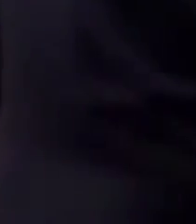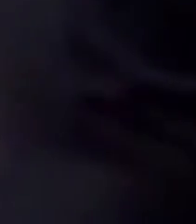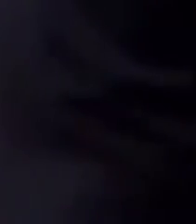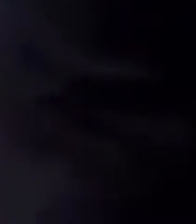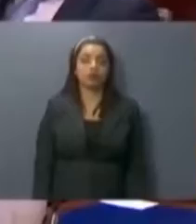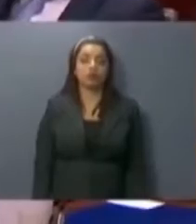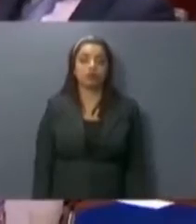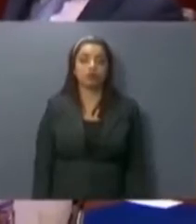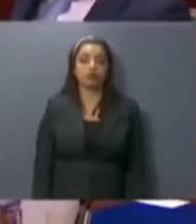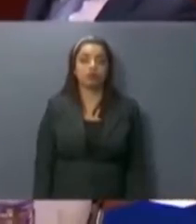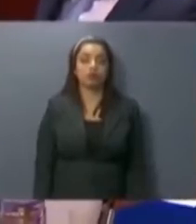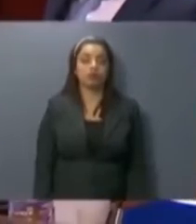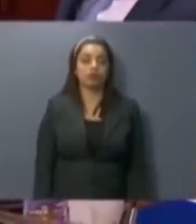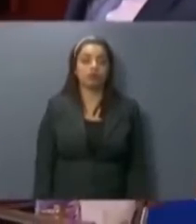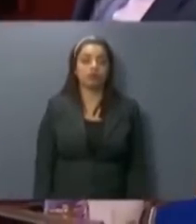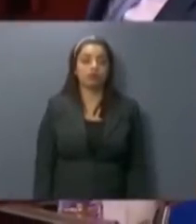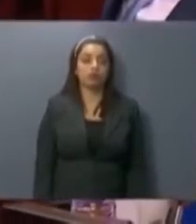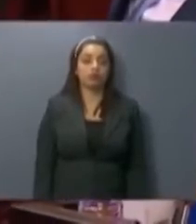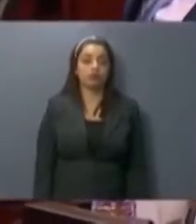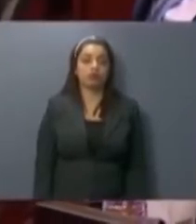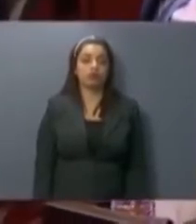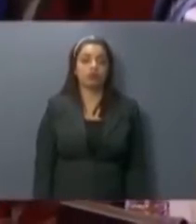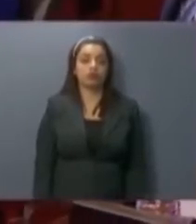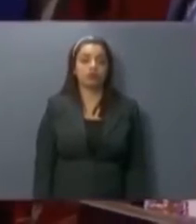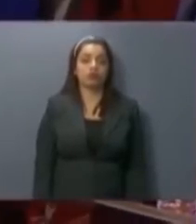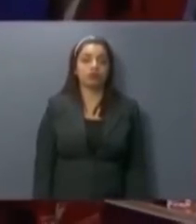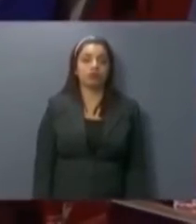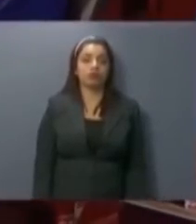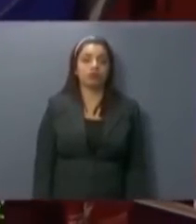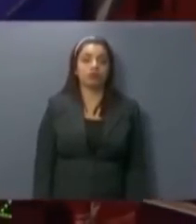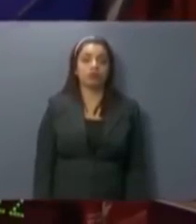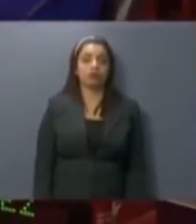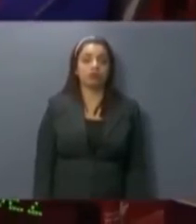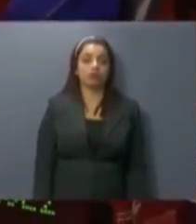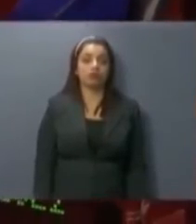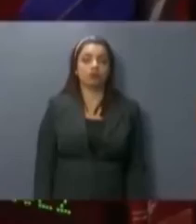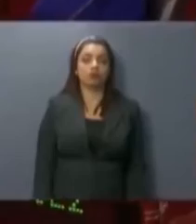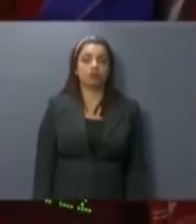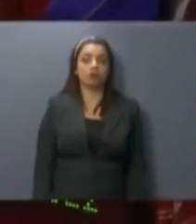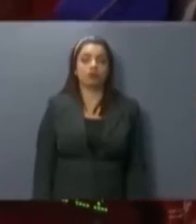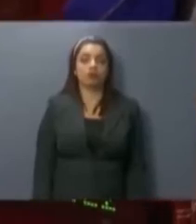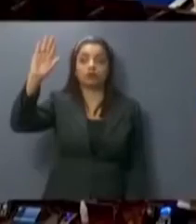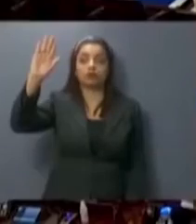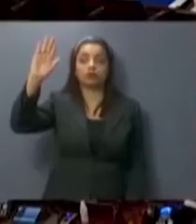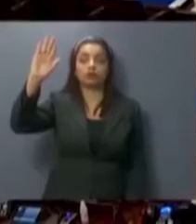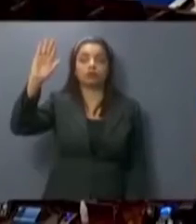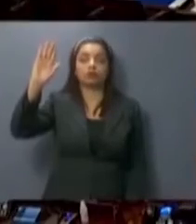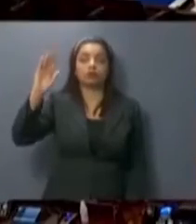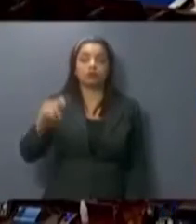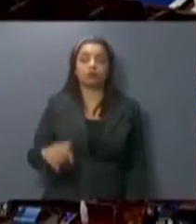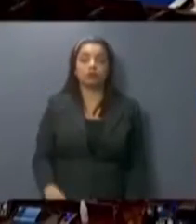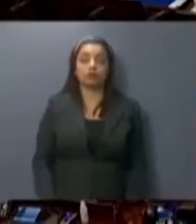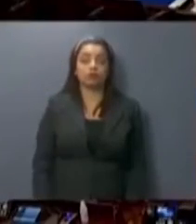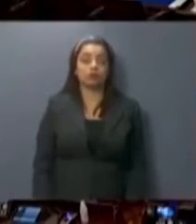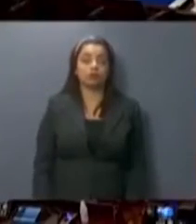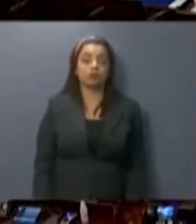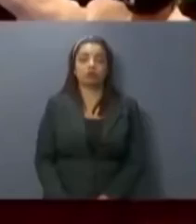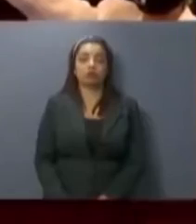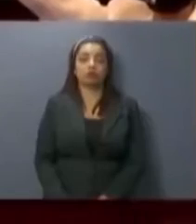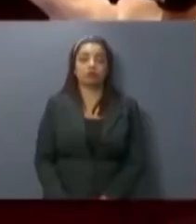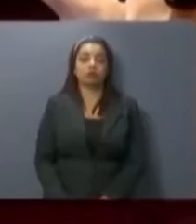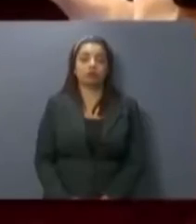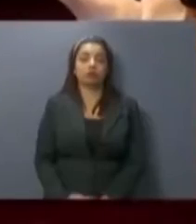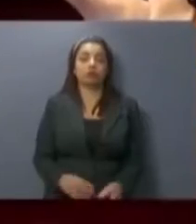avances significativos en la protección de derechos fundamentales. También señaló que se aprobó una ley que